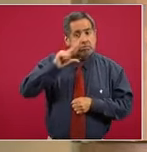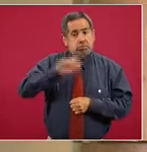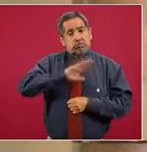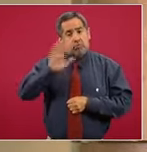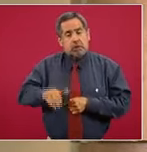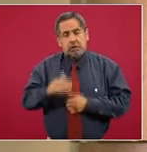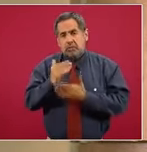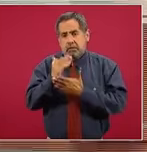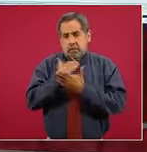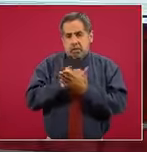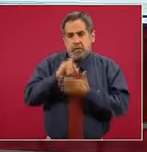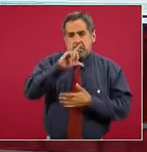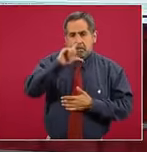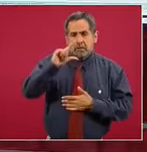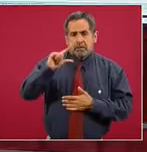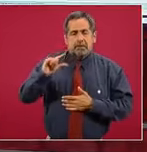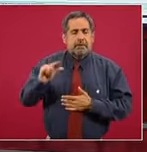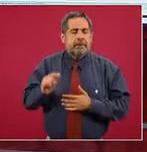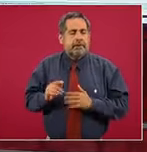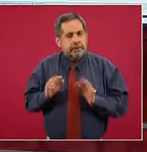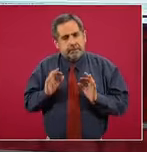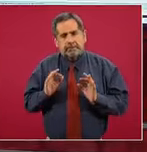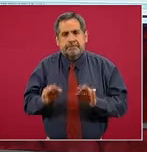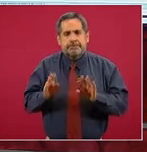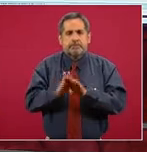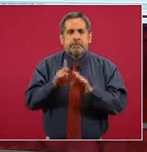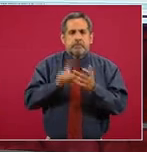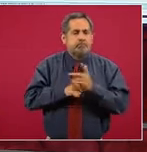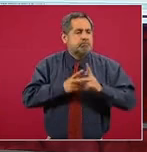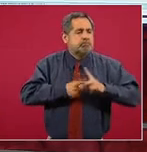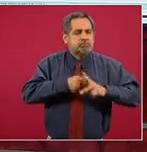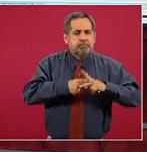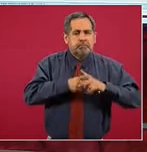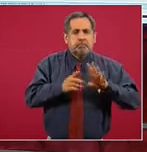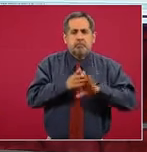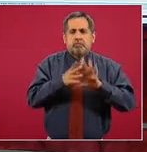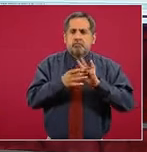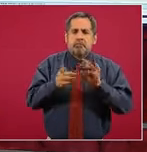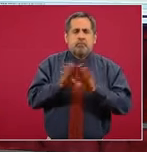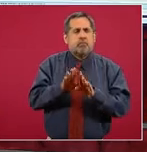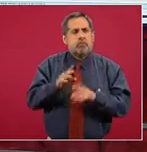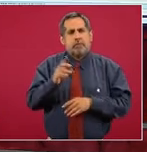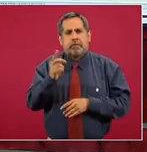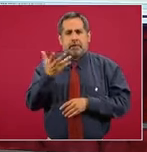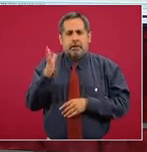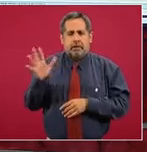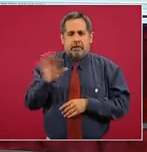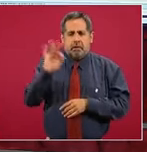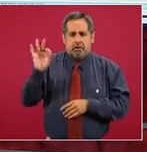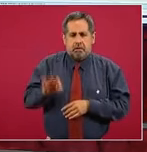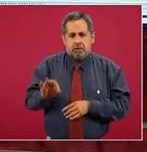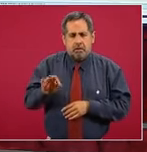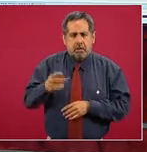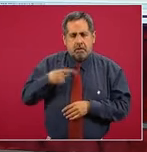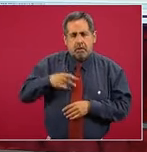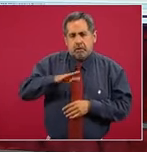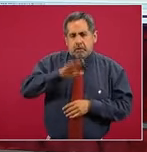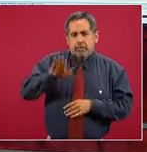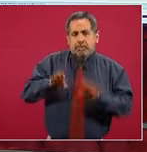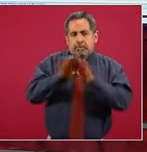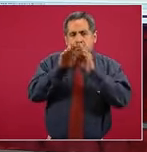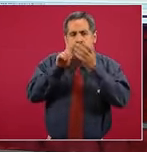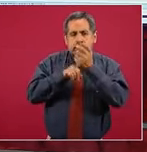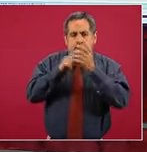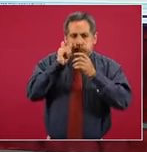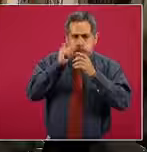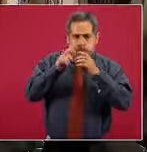y cuando hablamos de la letalidad promedio que está alrededor del 10%, nada más recordar que esto es la